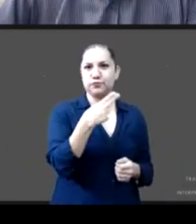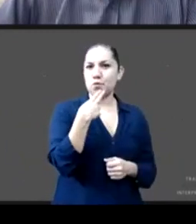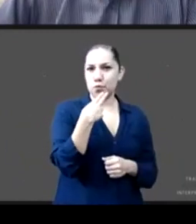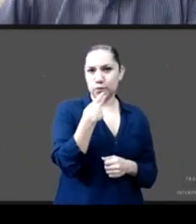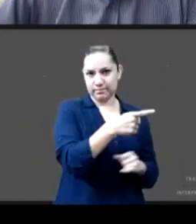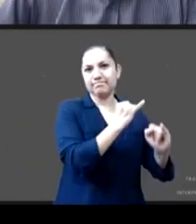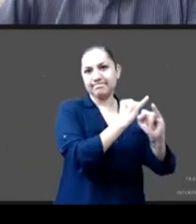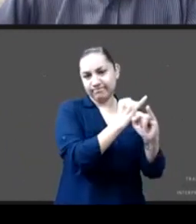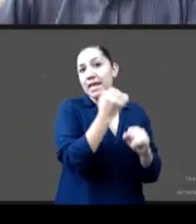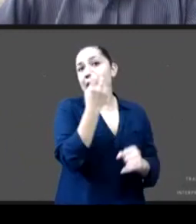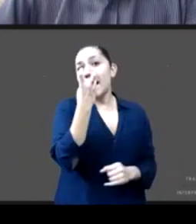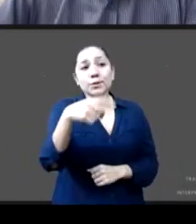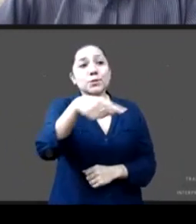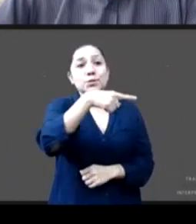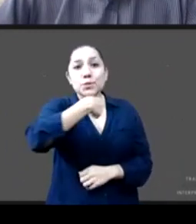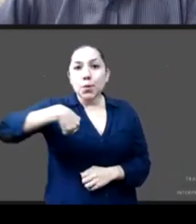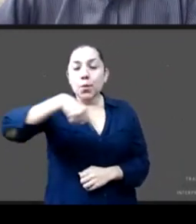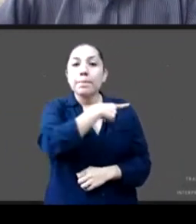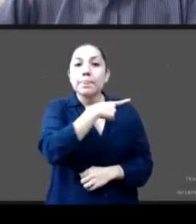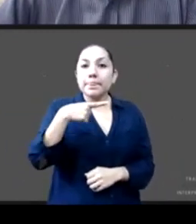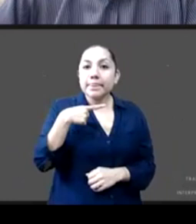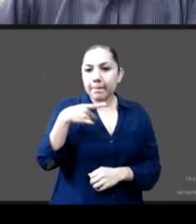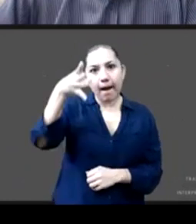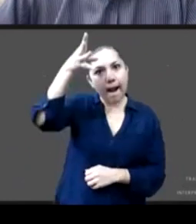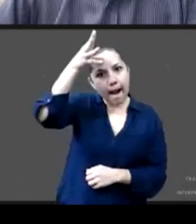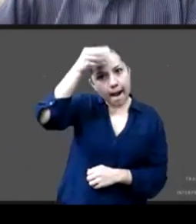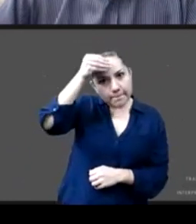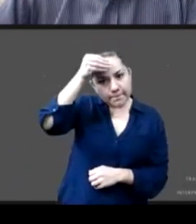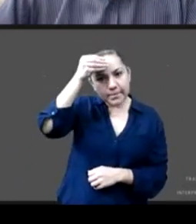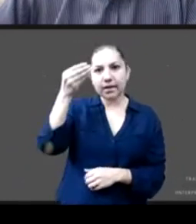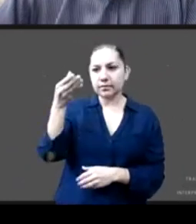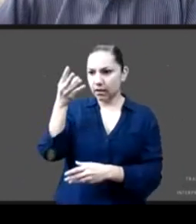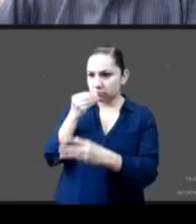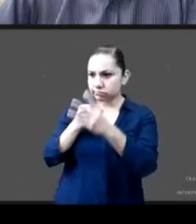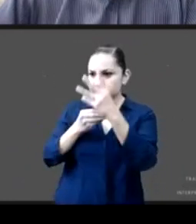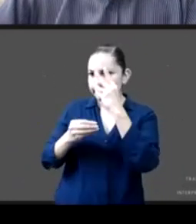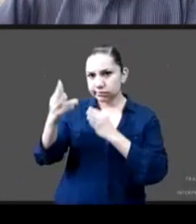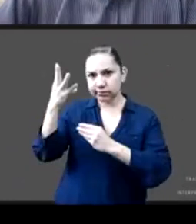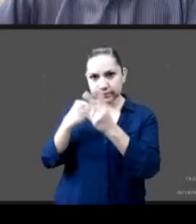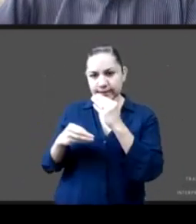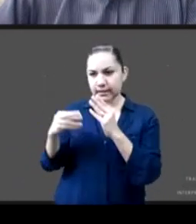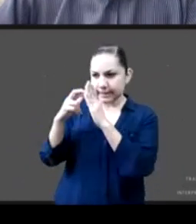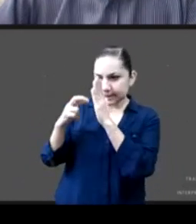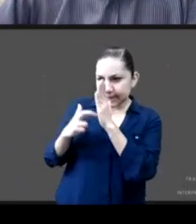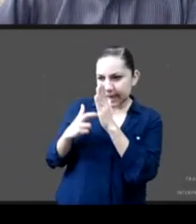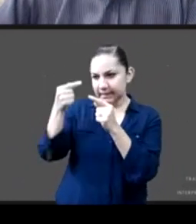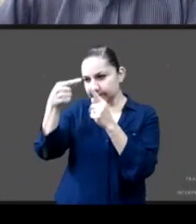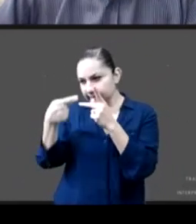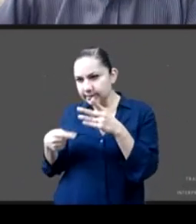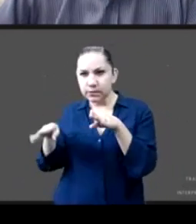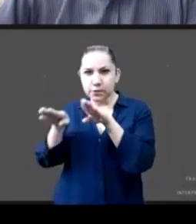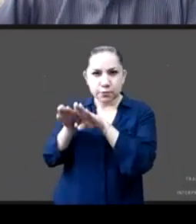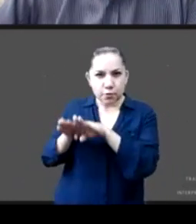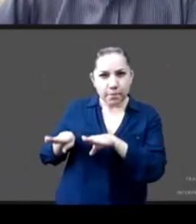aprender a utilizar nosotros como adultos el internet para poder compartirlo con los niños, niñas y